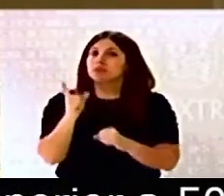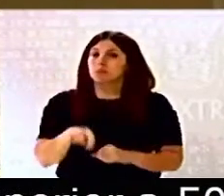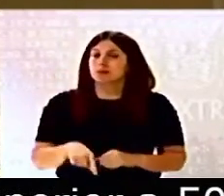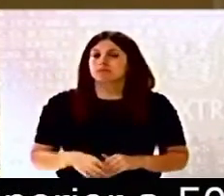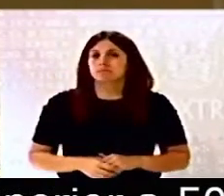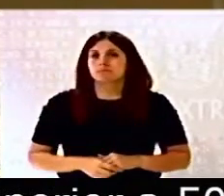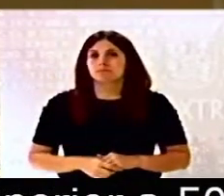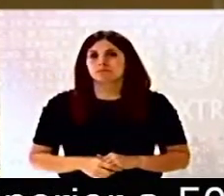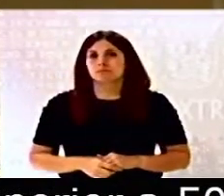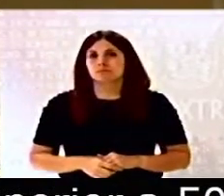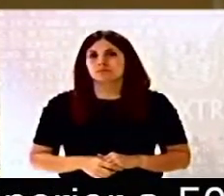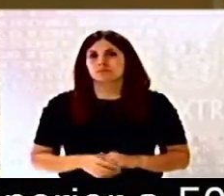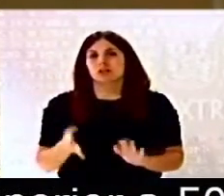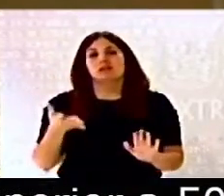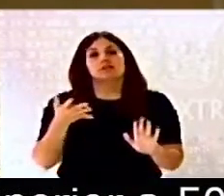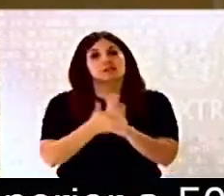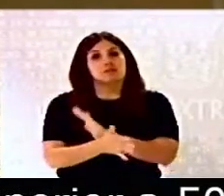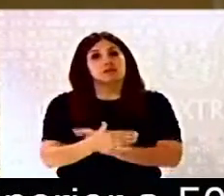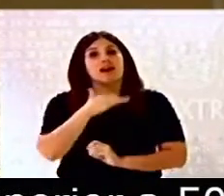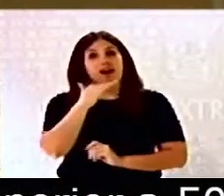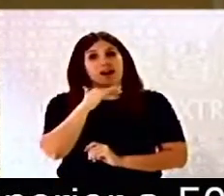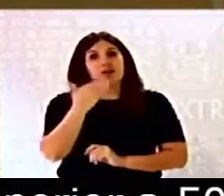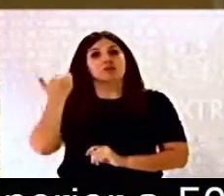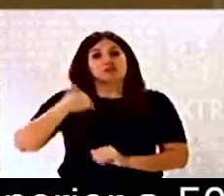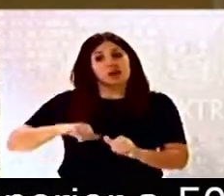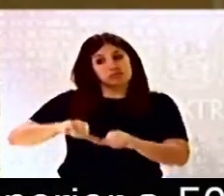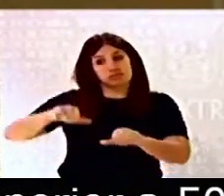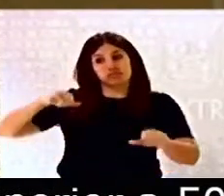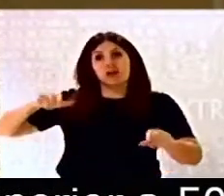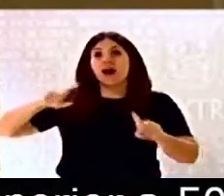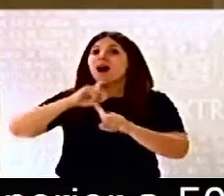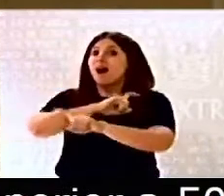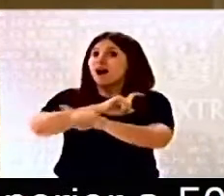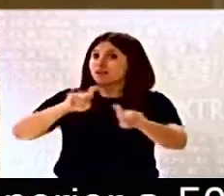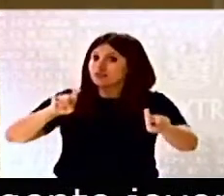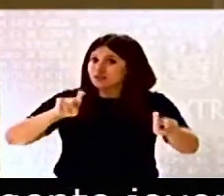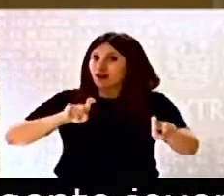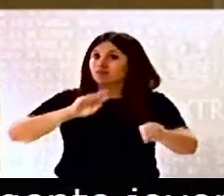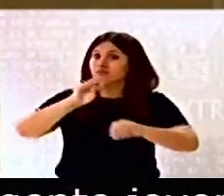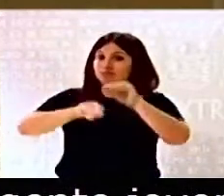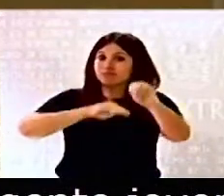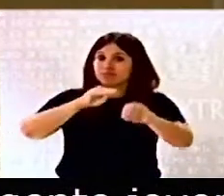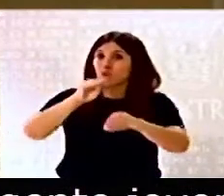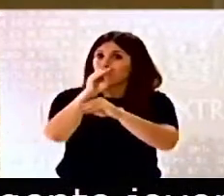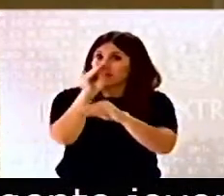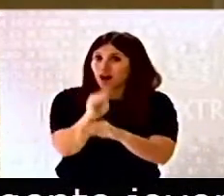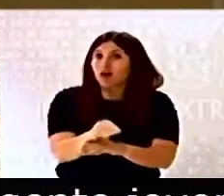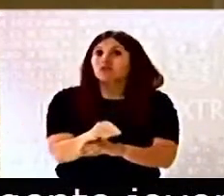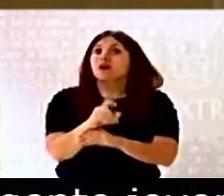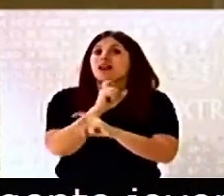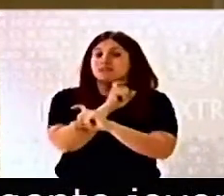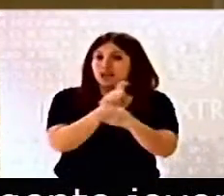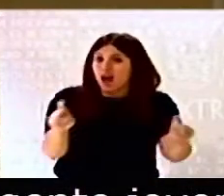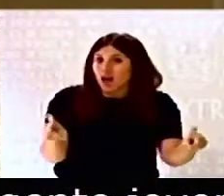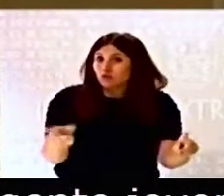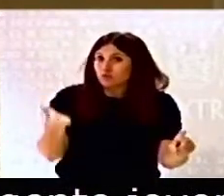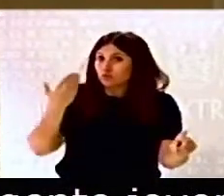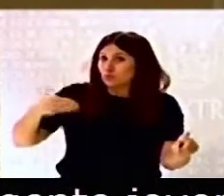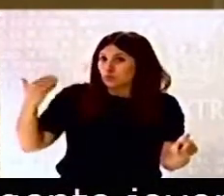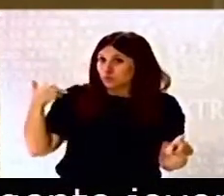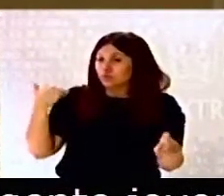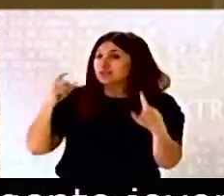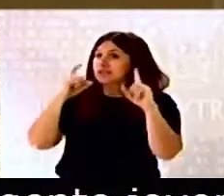que es algo que también habíamos advertido y también habíamos llamado a la responsabilidad a la población para